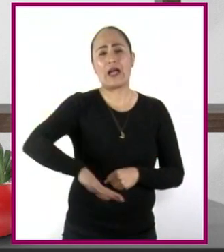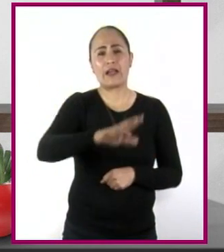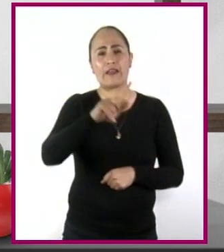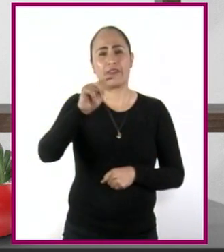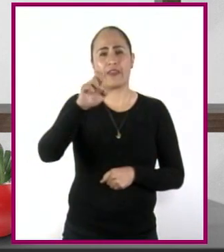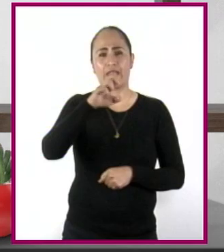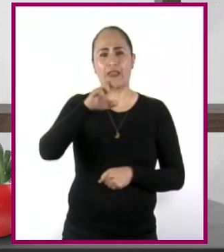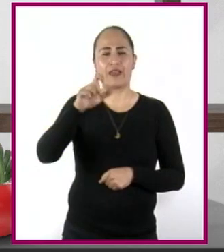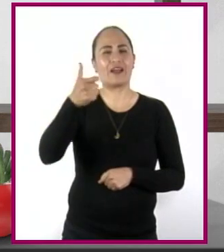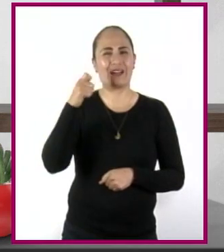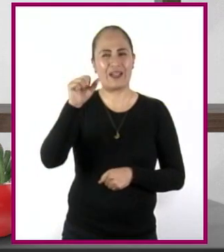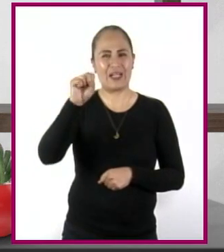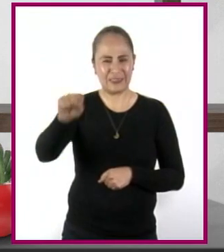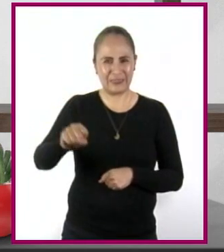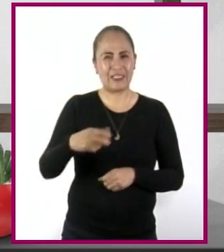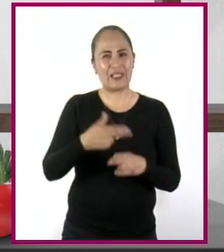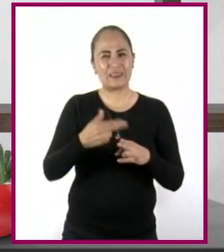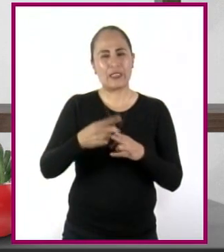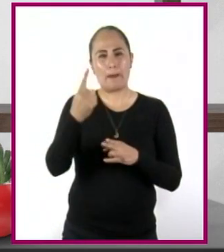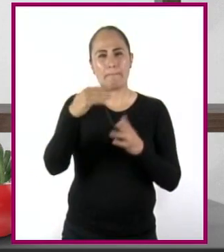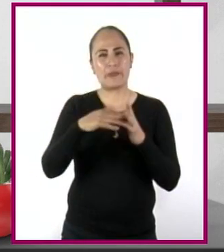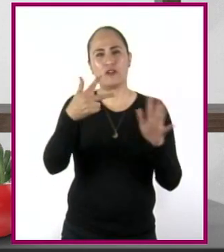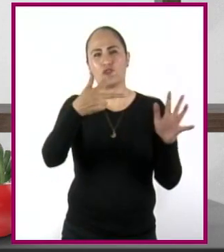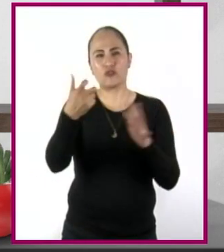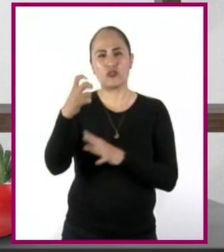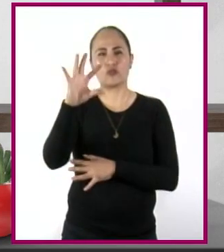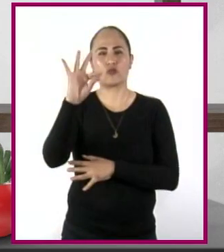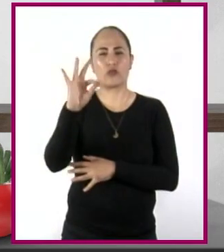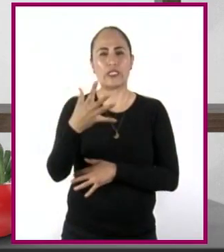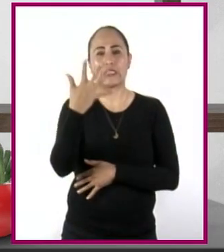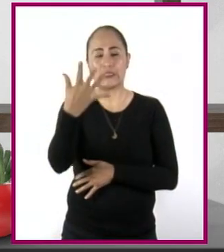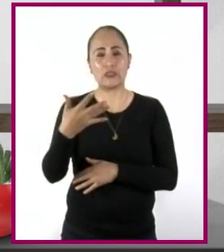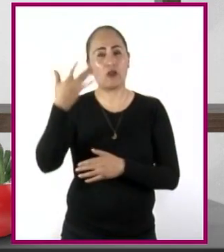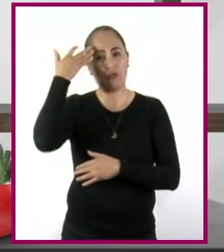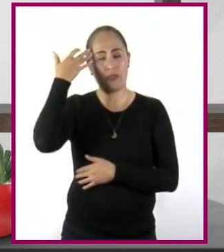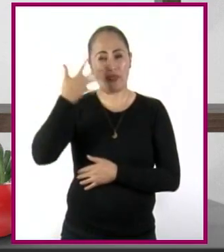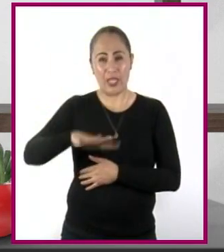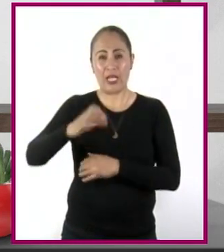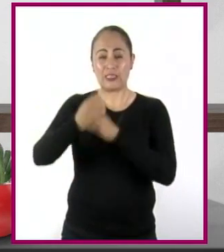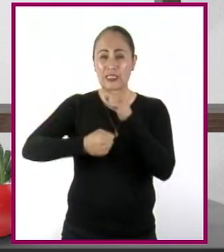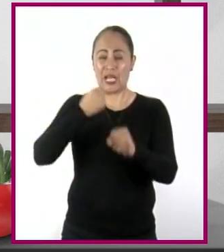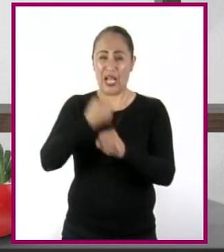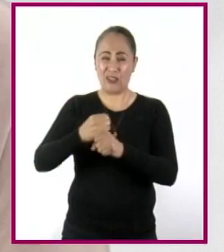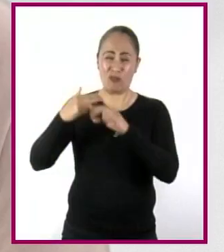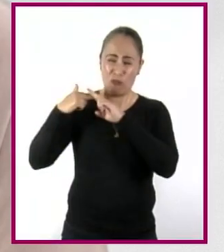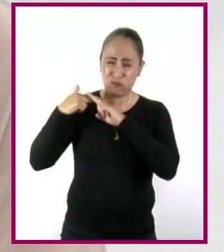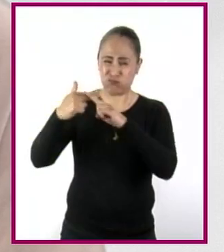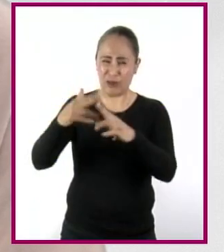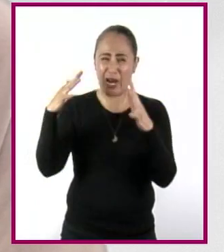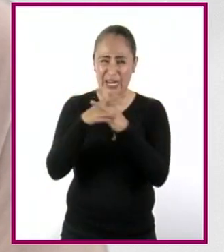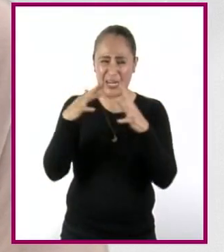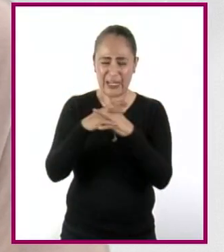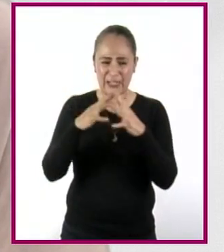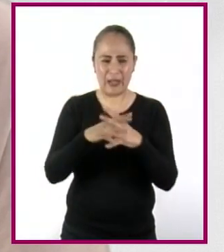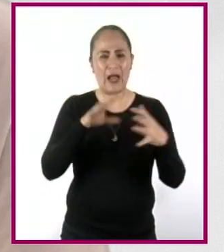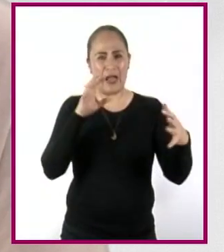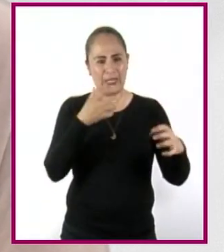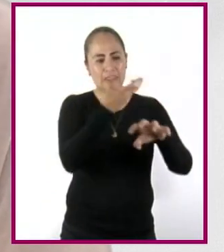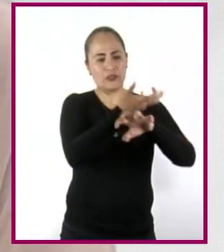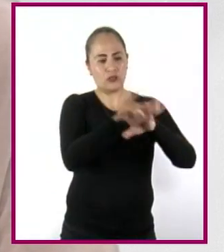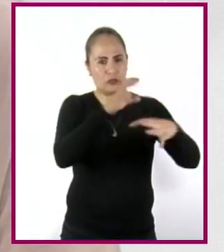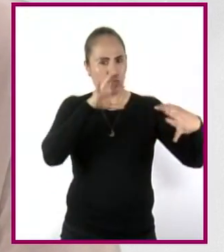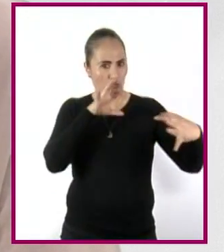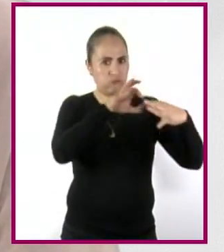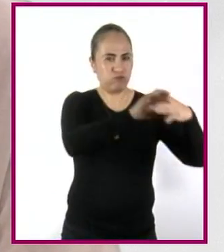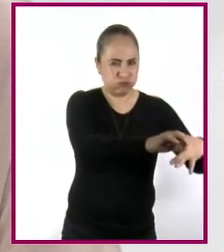hasta 1845, cuando después de una guerra de 10 años se añadió a Estados Unidos. Los westerns, género